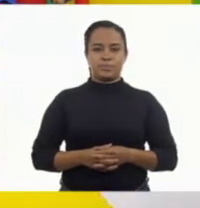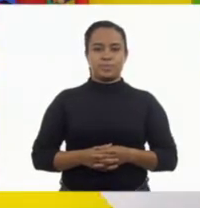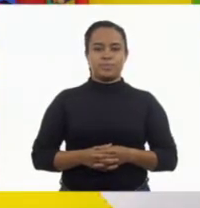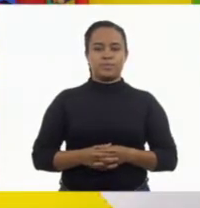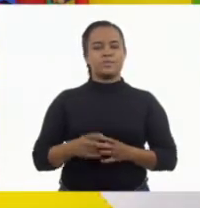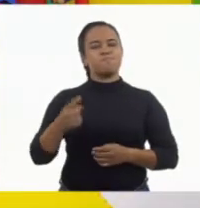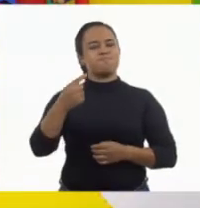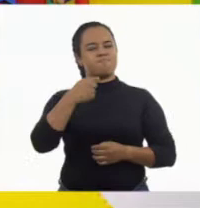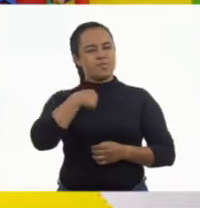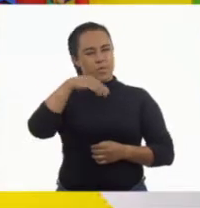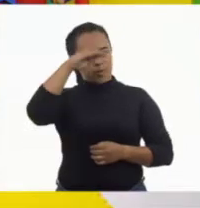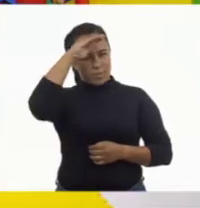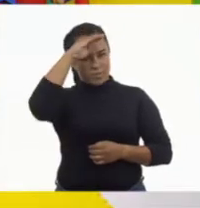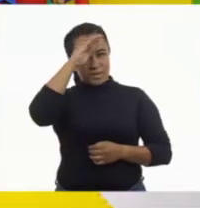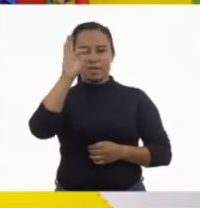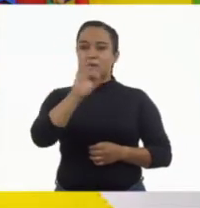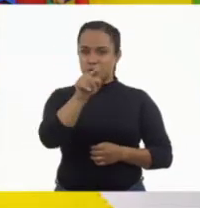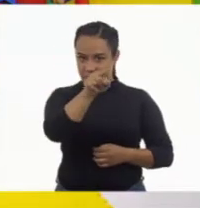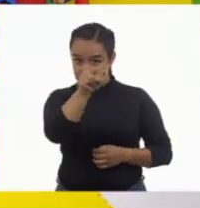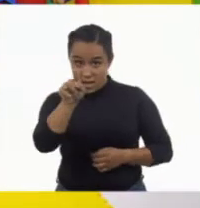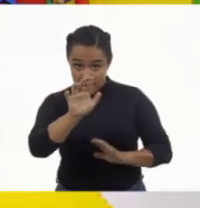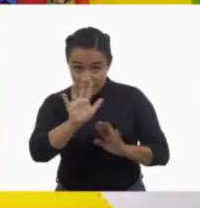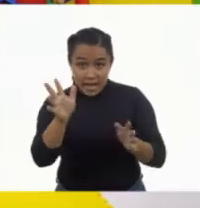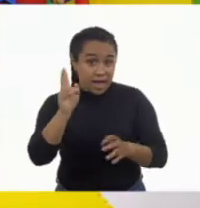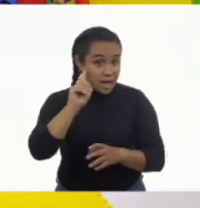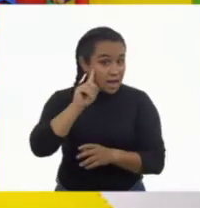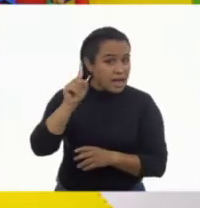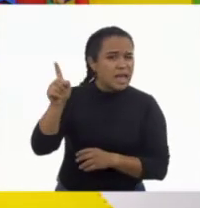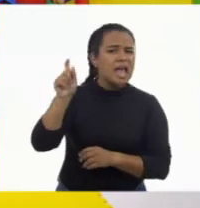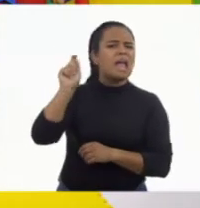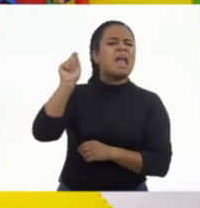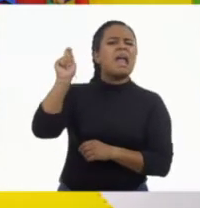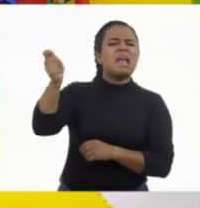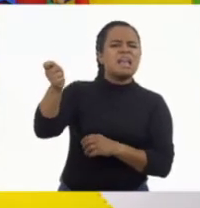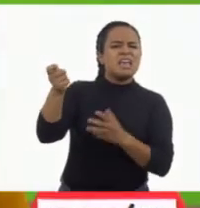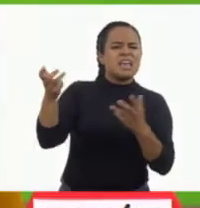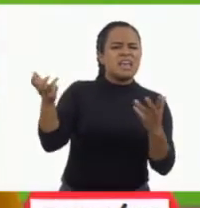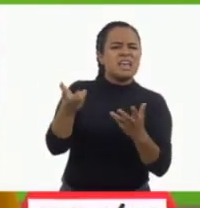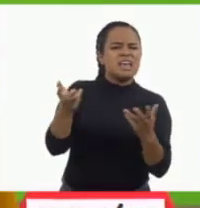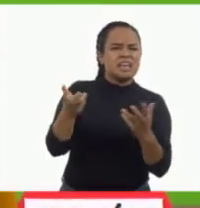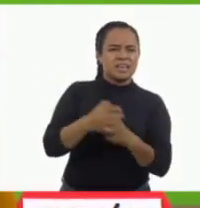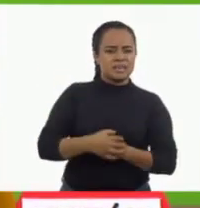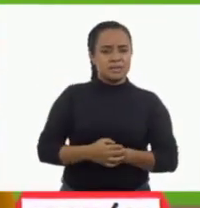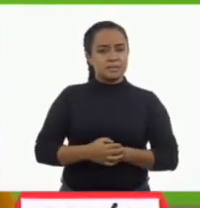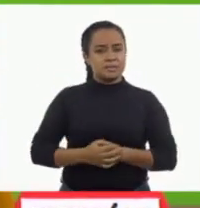Se me hace que ya adivinaron allá qué está haciendo, ¿verdad? A ver.